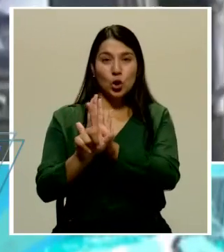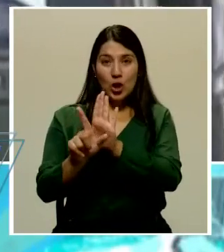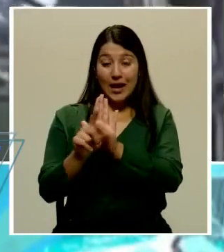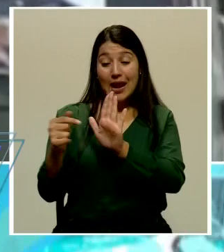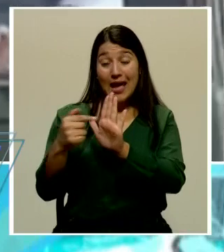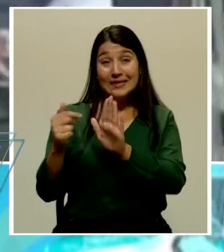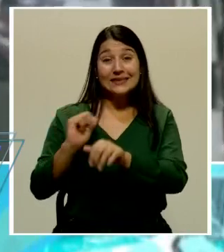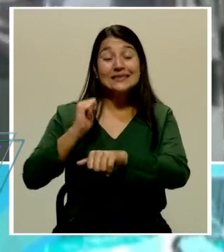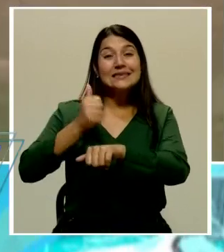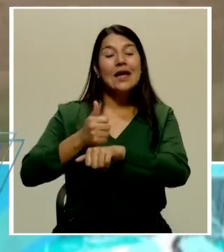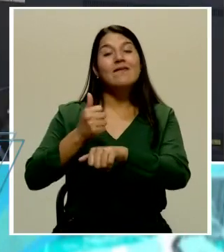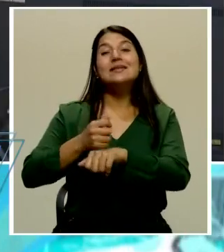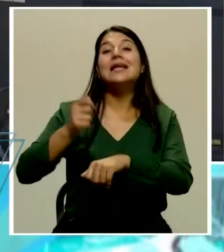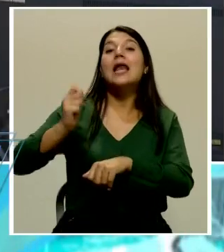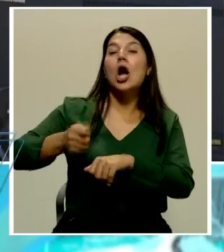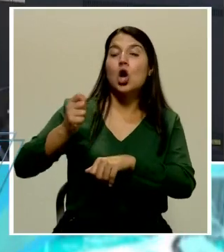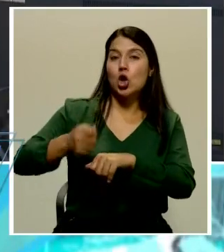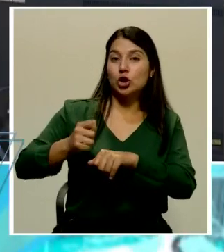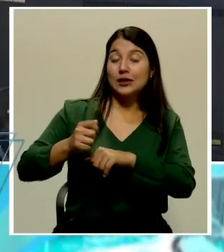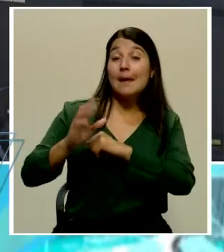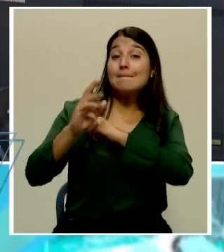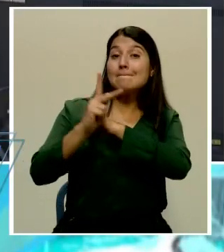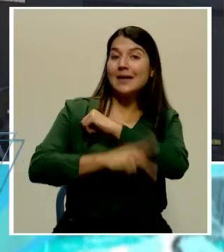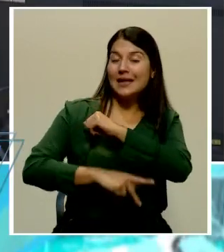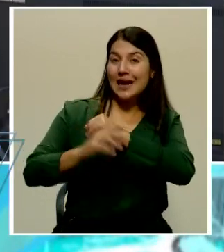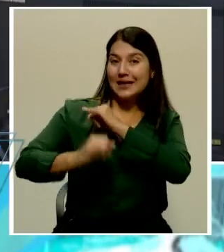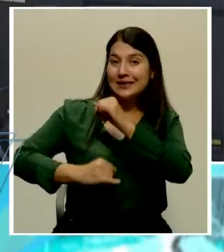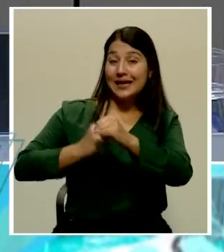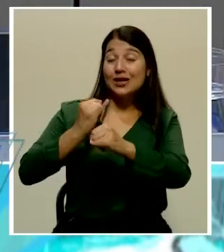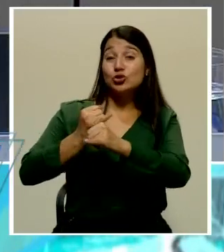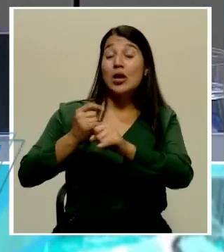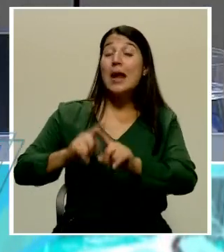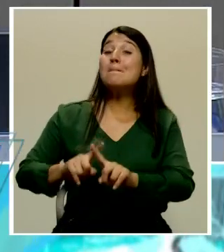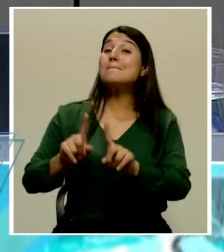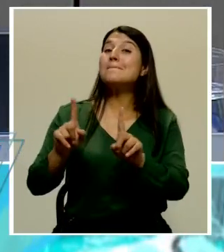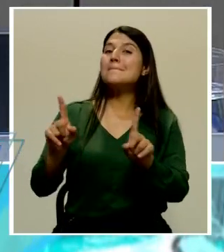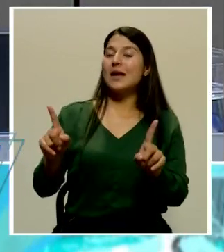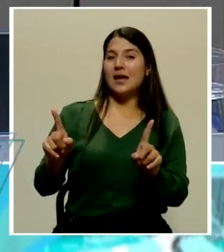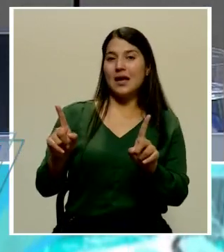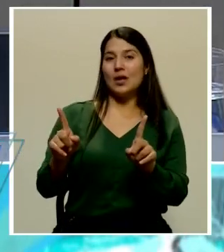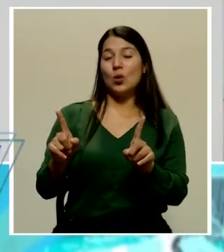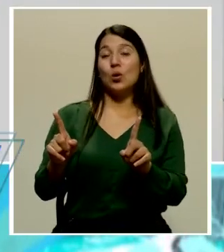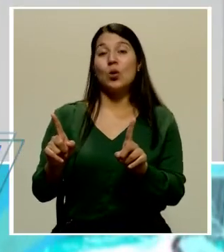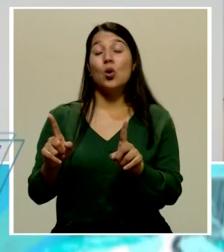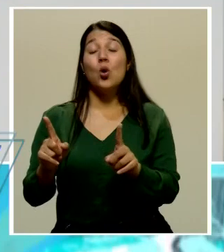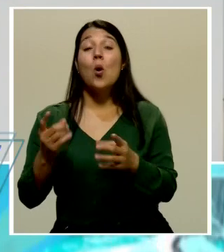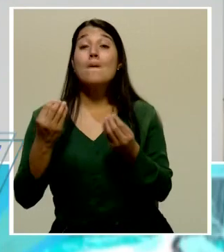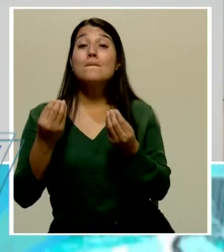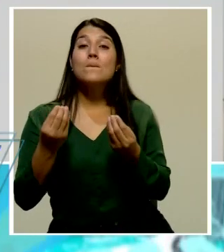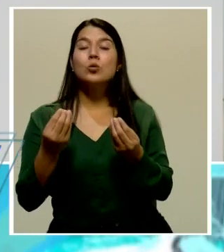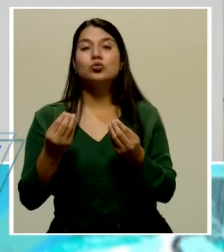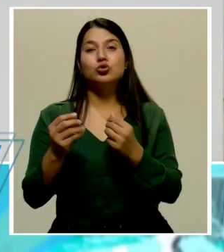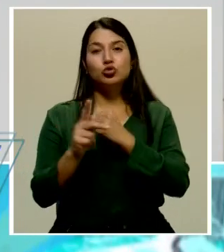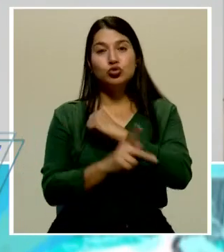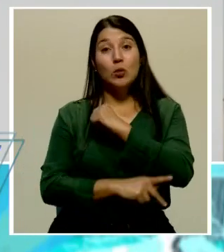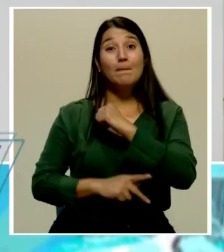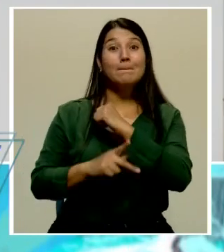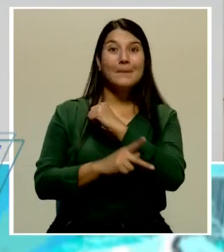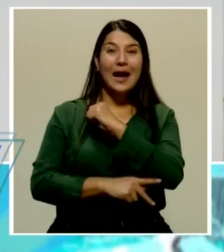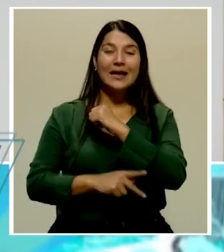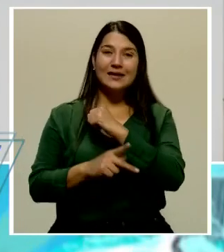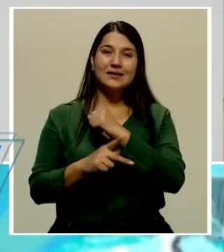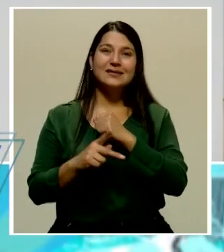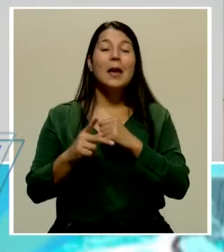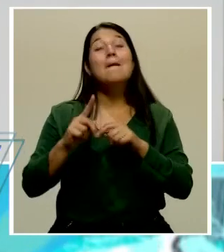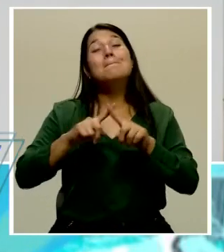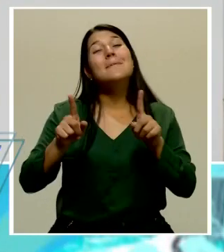Sin embargo, se establece un número muy alto de países que necesitaban que lo ratificaran para